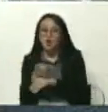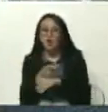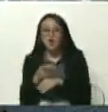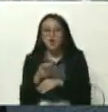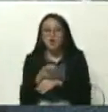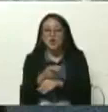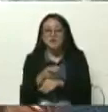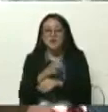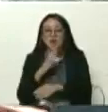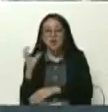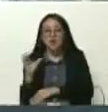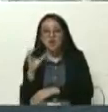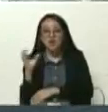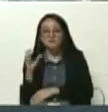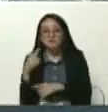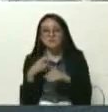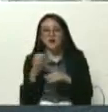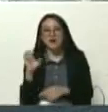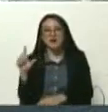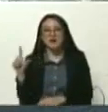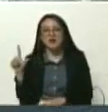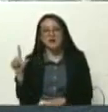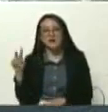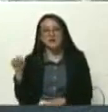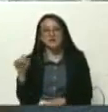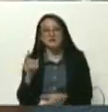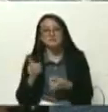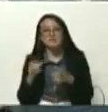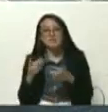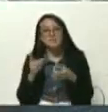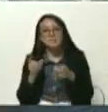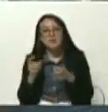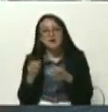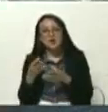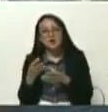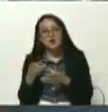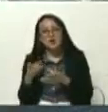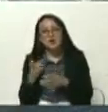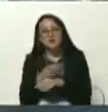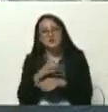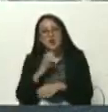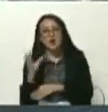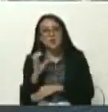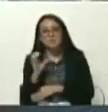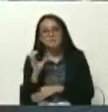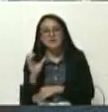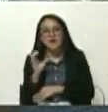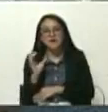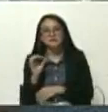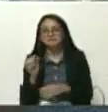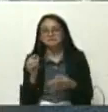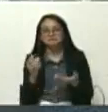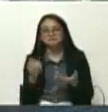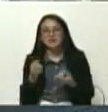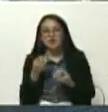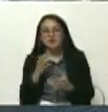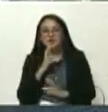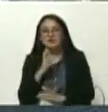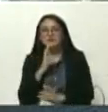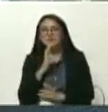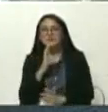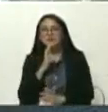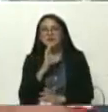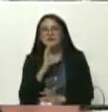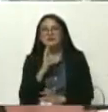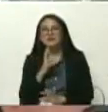neogranadino, ya que varios gobiernos colombianos, lamentablemente, como bien lo decía, no dieron lo los puntos neurálgicos para